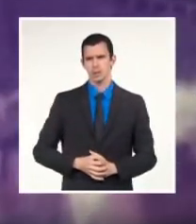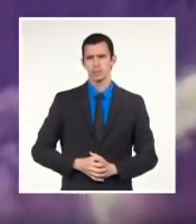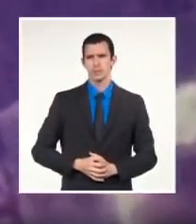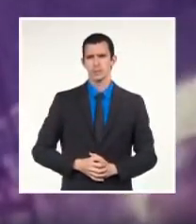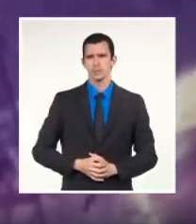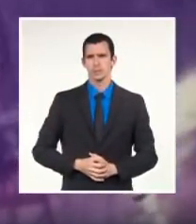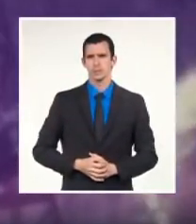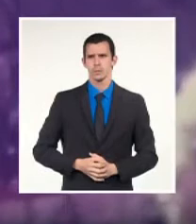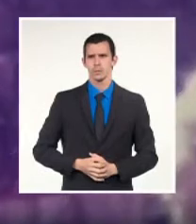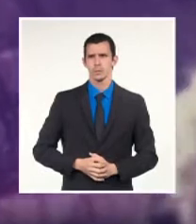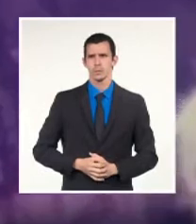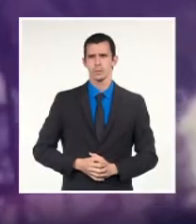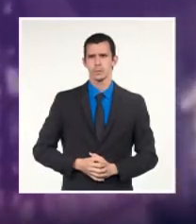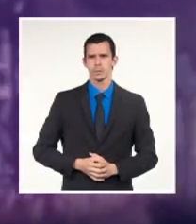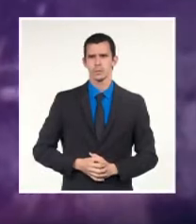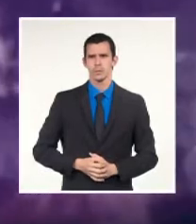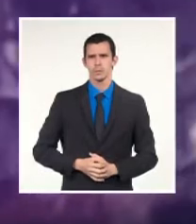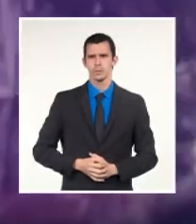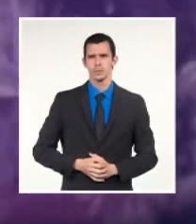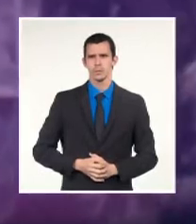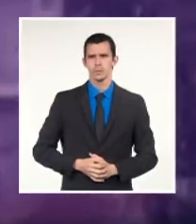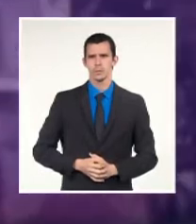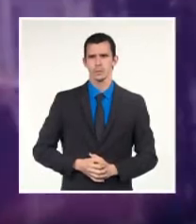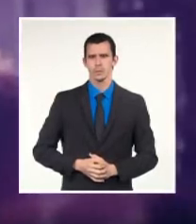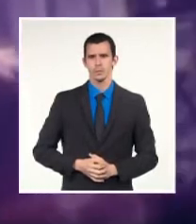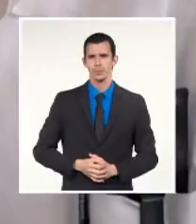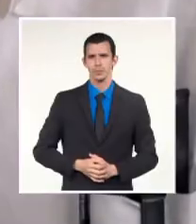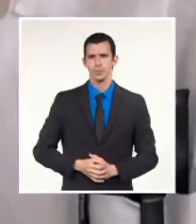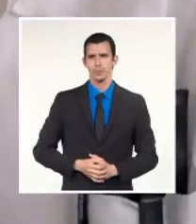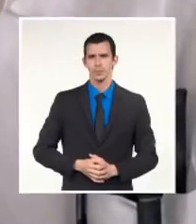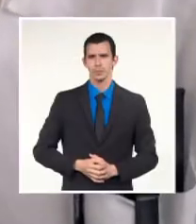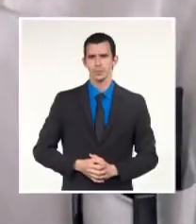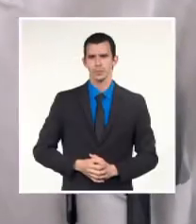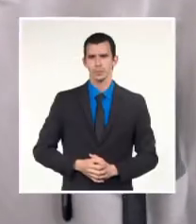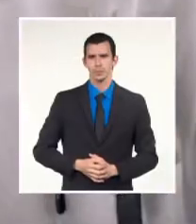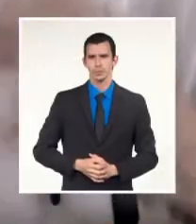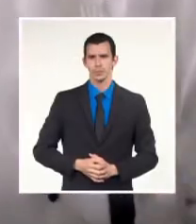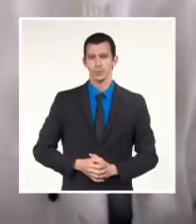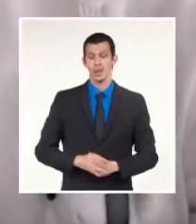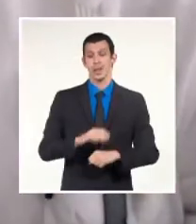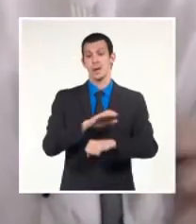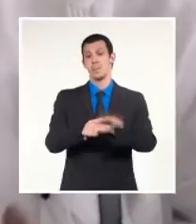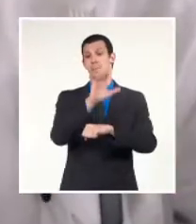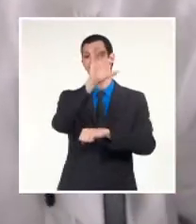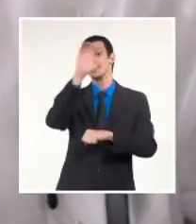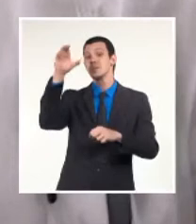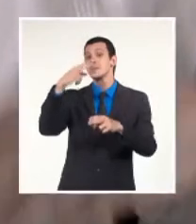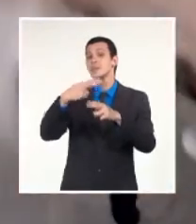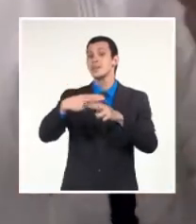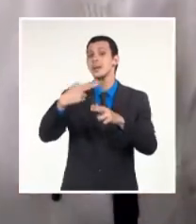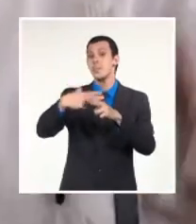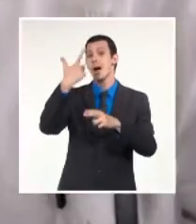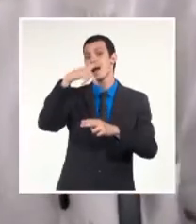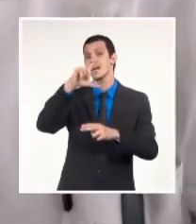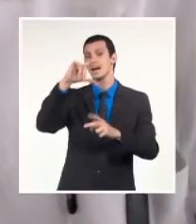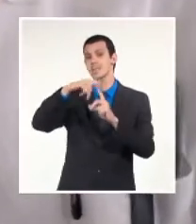Pues uno llega a una prisión como Alcatraz, que tiene esa fama de ser